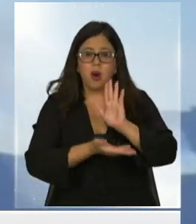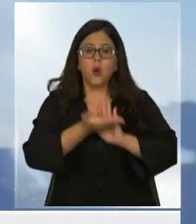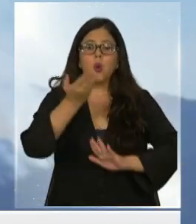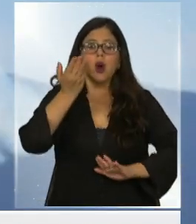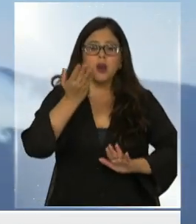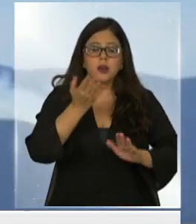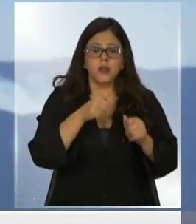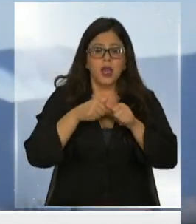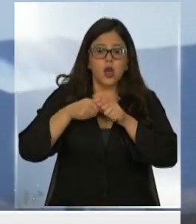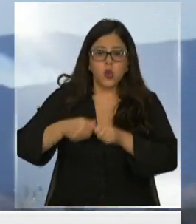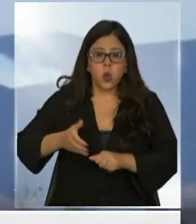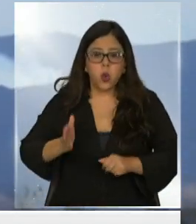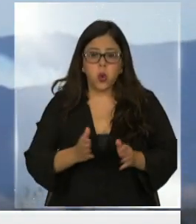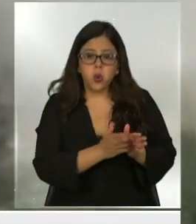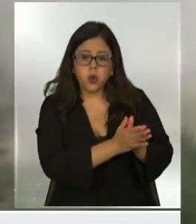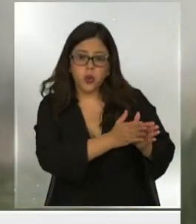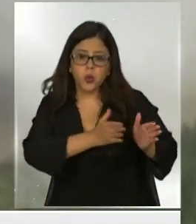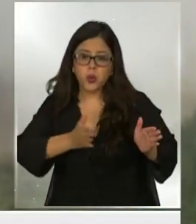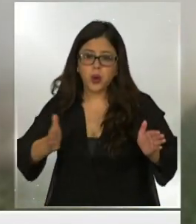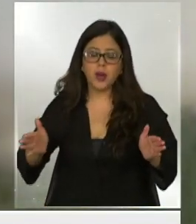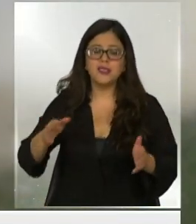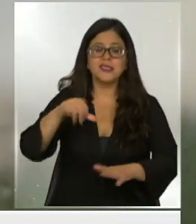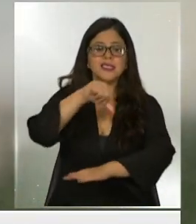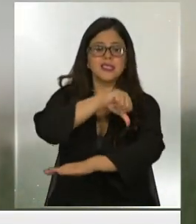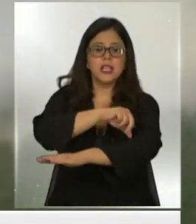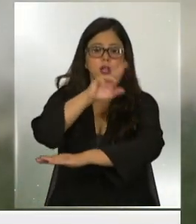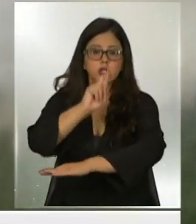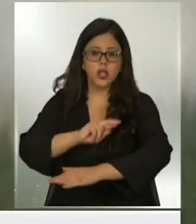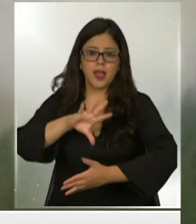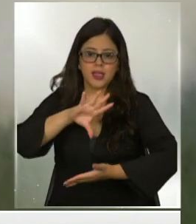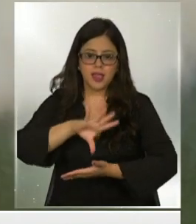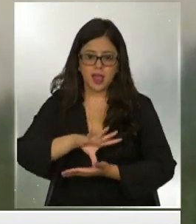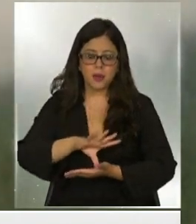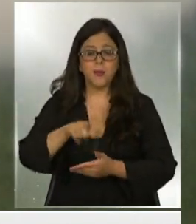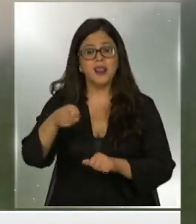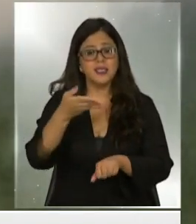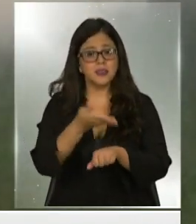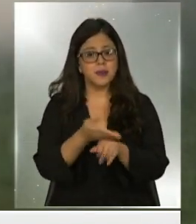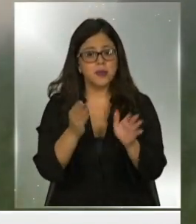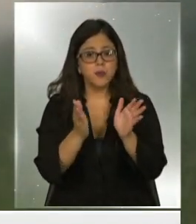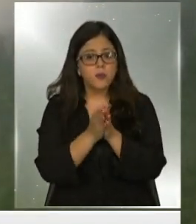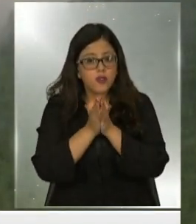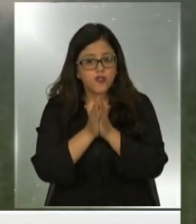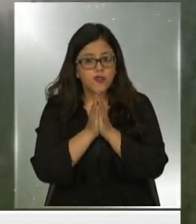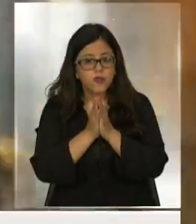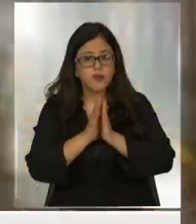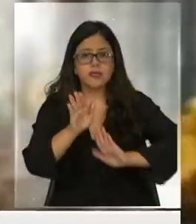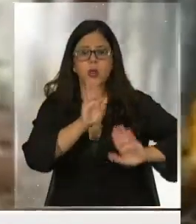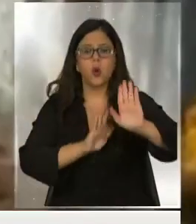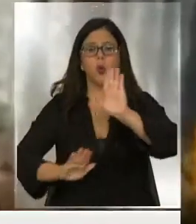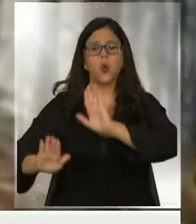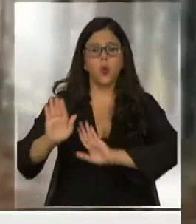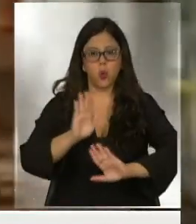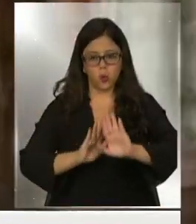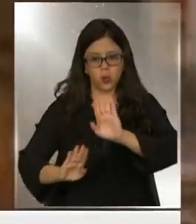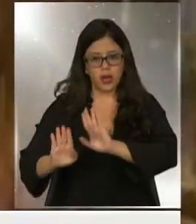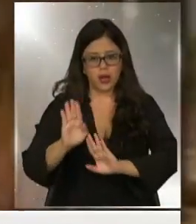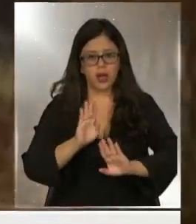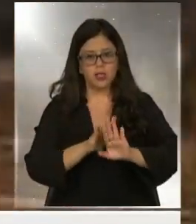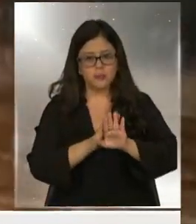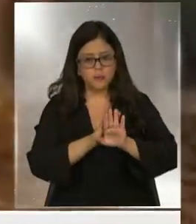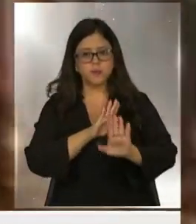por varios días en la zona centro-sur del país. El llamado es a extremar las medidas de prevención.